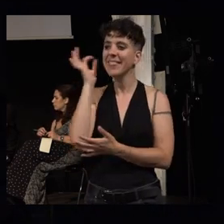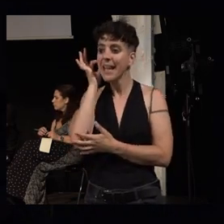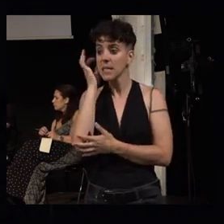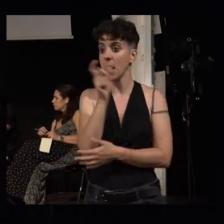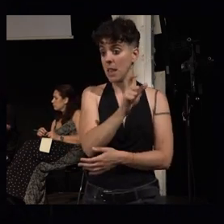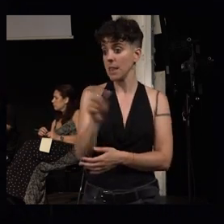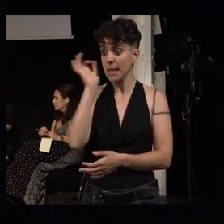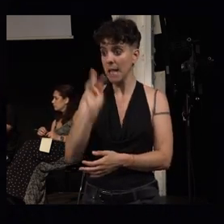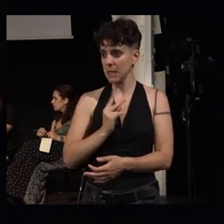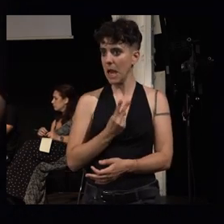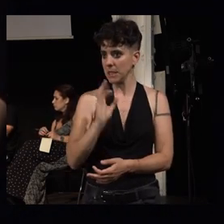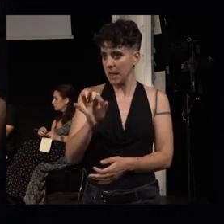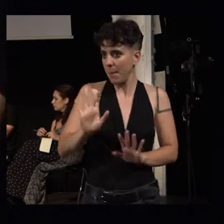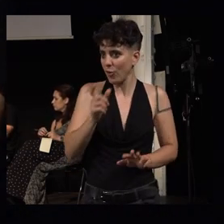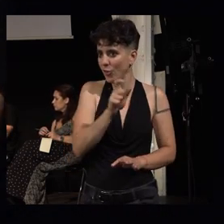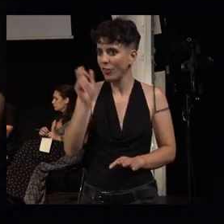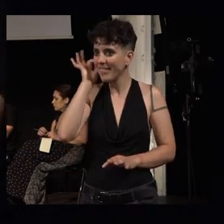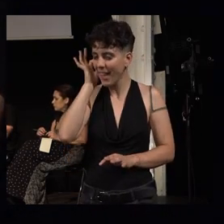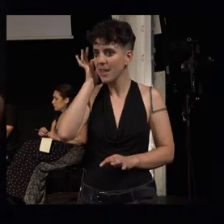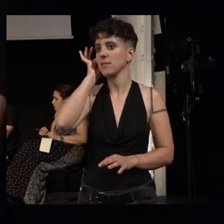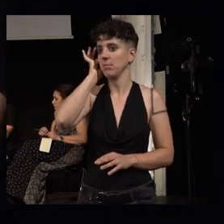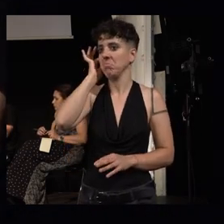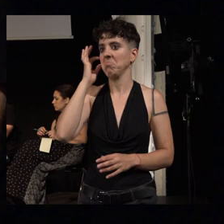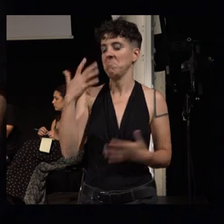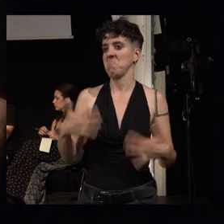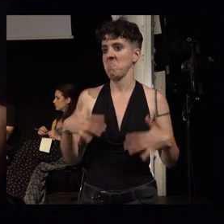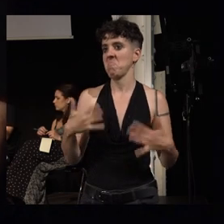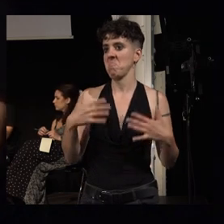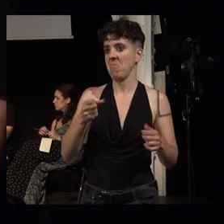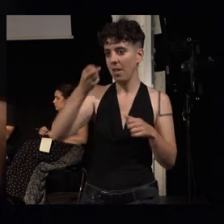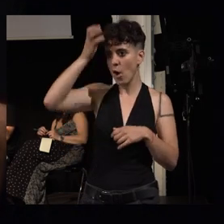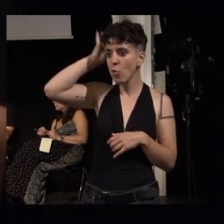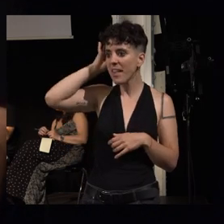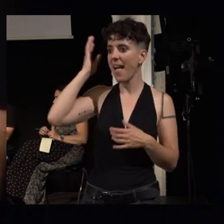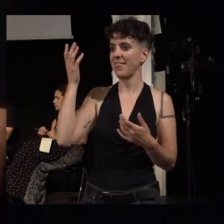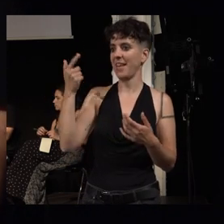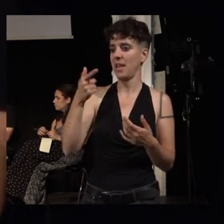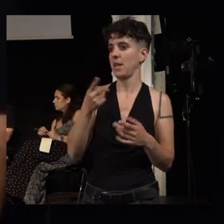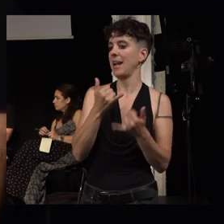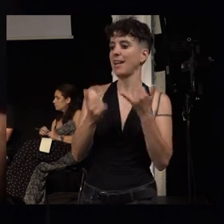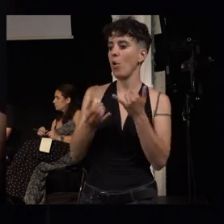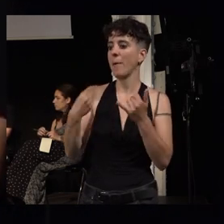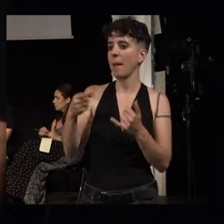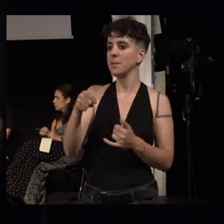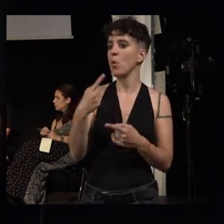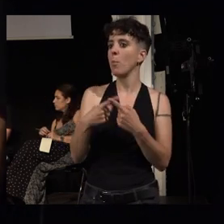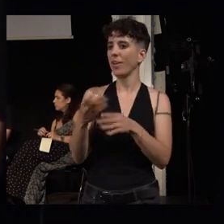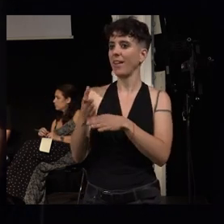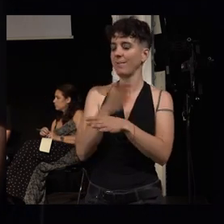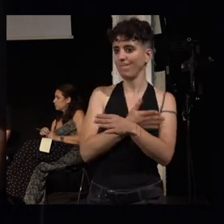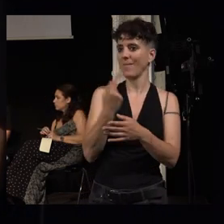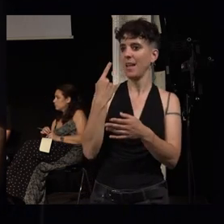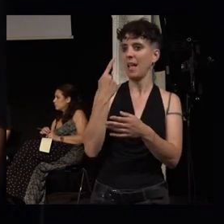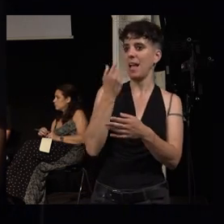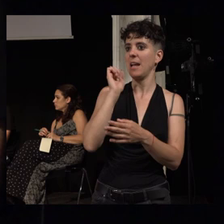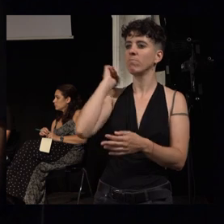pero son todo tías también, o sea que es alucinante que tengamos, o sea, tenemos que recuperar eso porque sí que había una vindicación y una